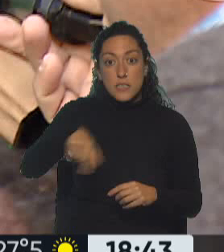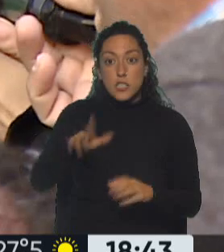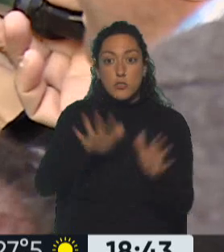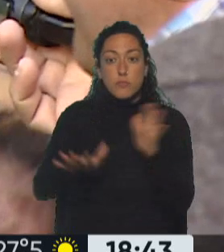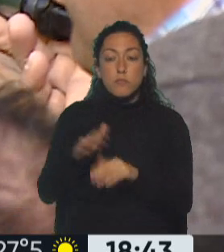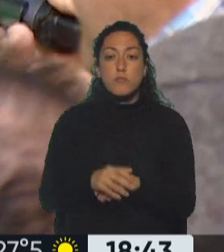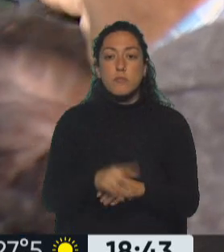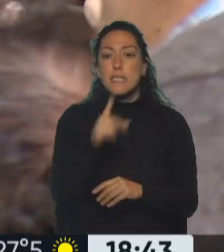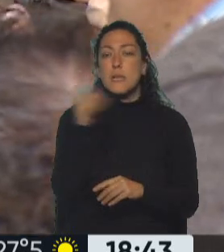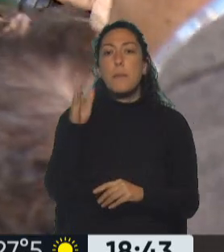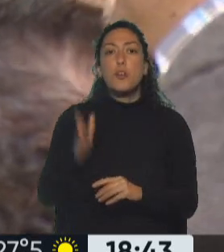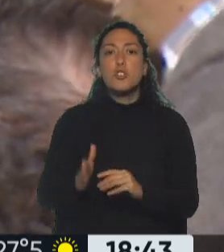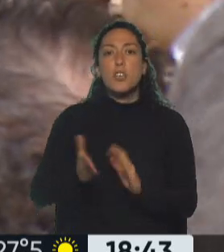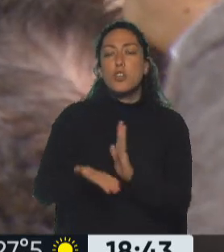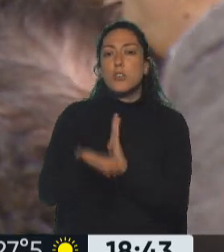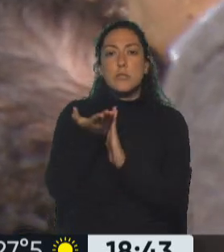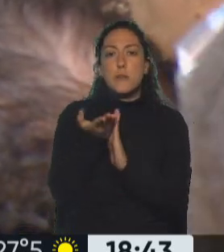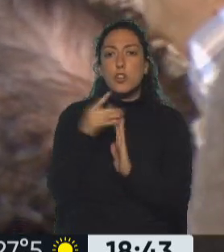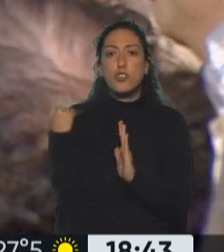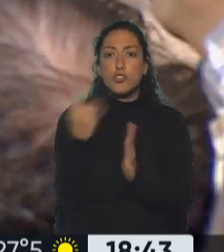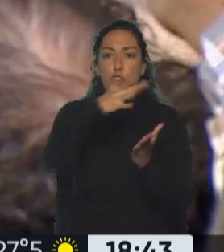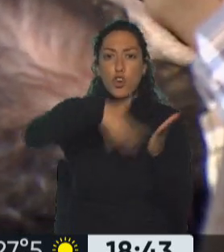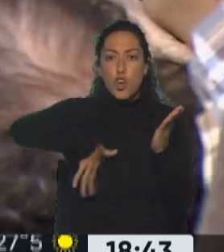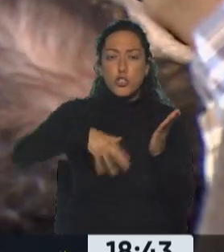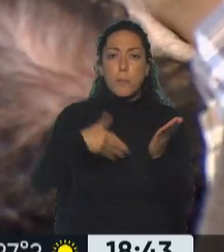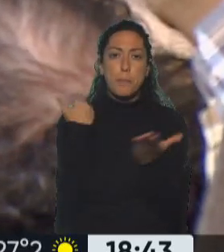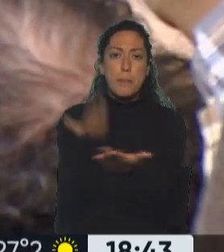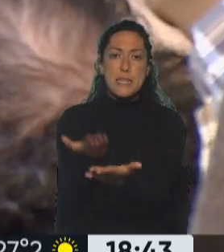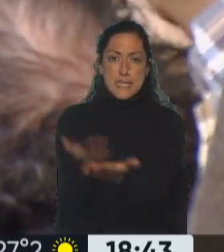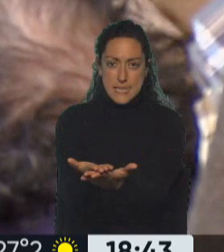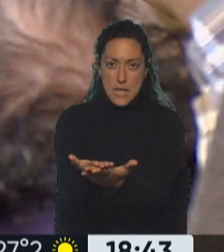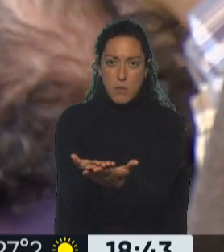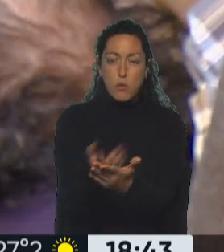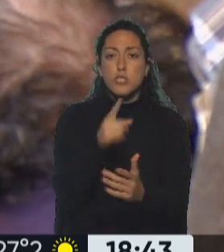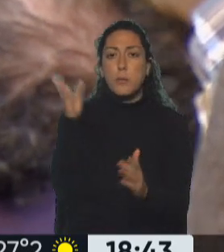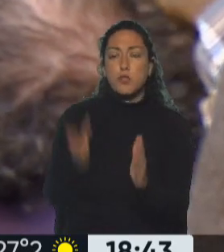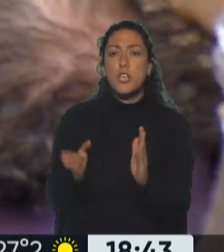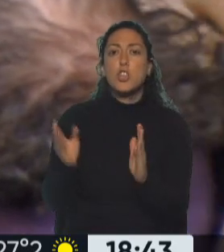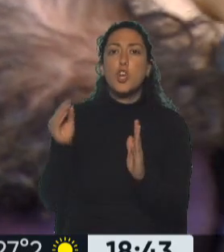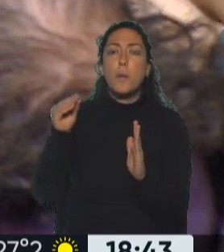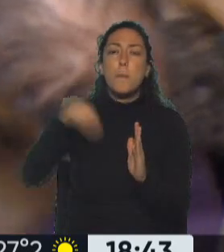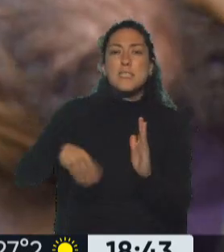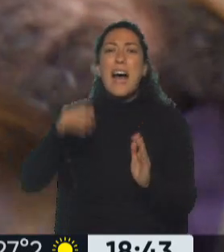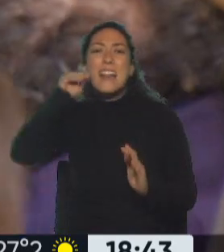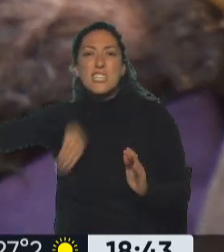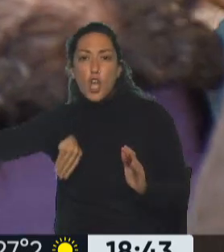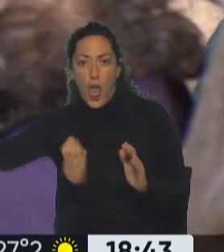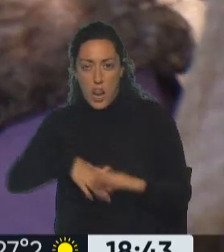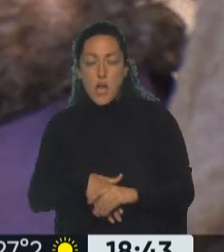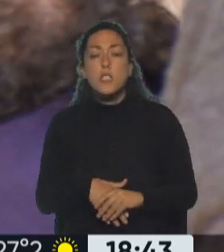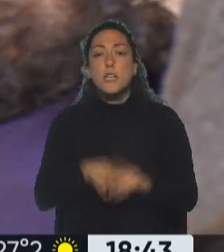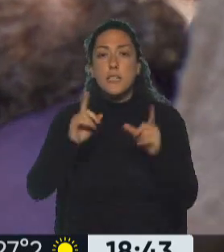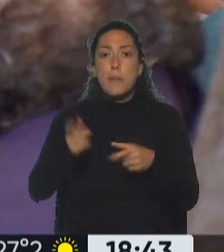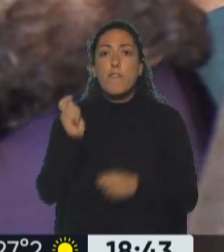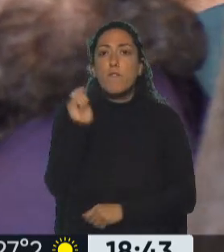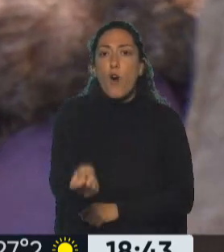Arriba al 100%, nosotros hemos presentado una nota más del 100%, más aumento de los adicionales de todas las ramas, más un bono de